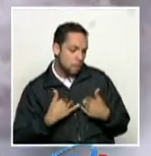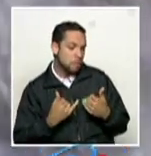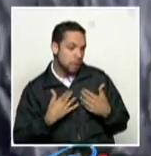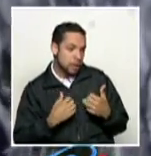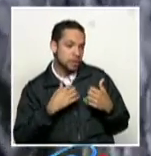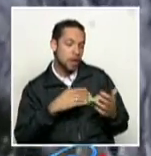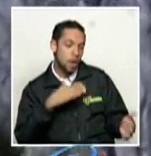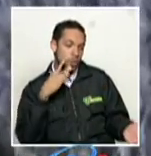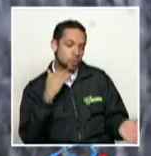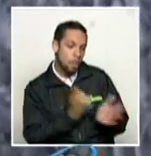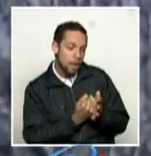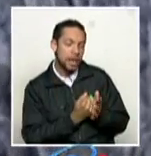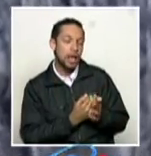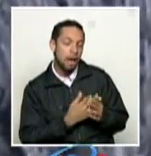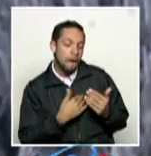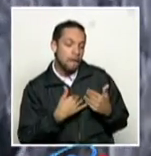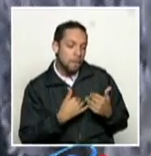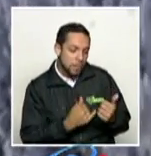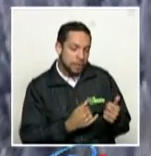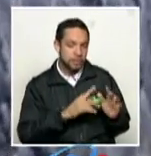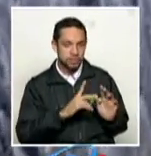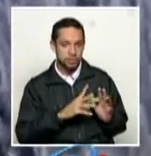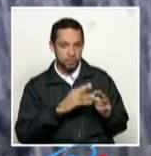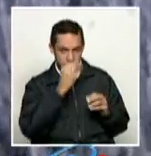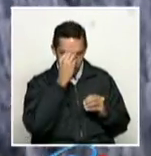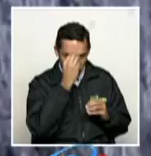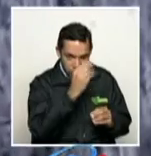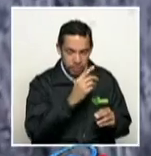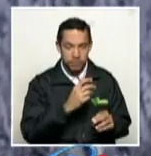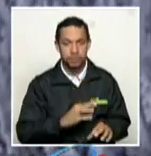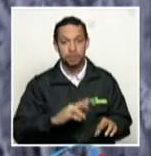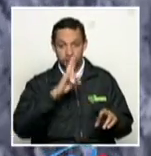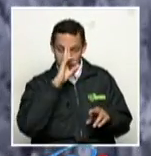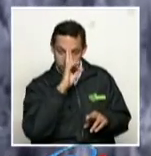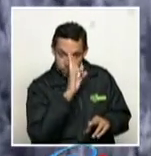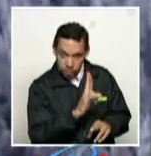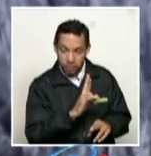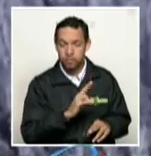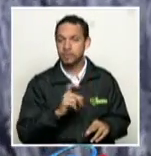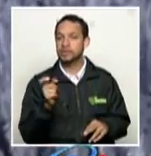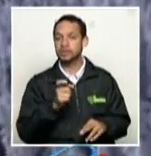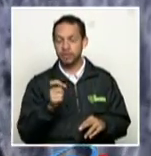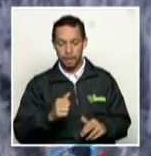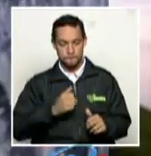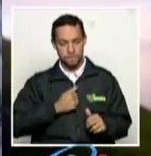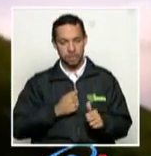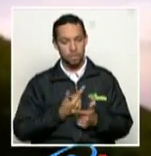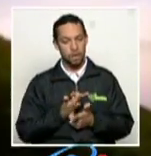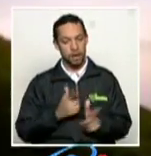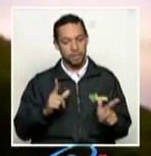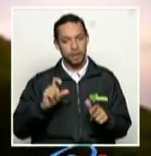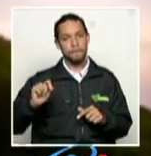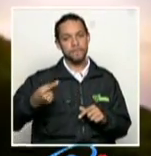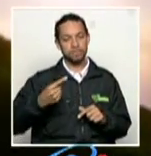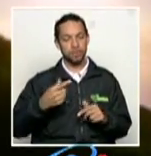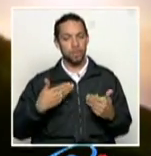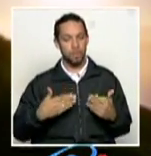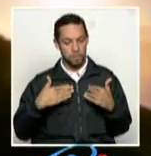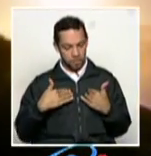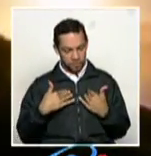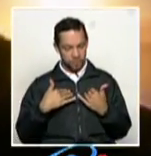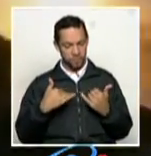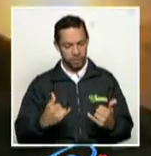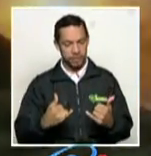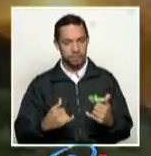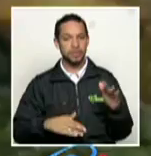seamos honestos, confiados, confiables, respetuosos y mutuamente considerados. No podemos alcanzar la verdadera